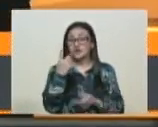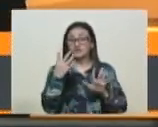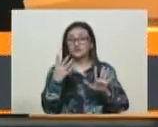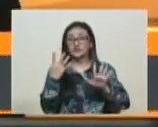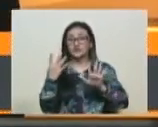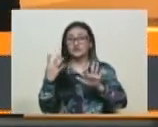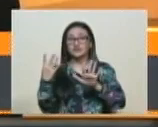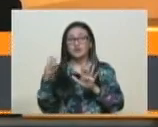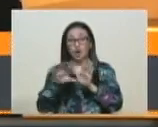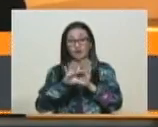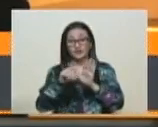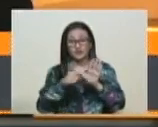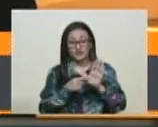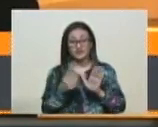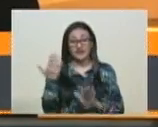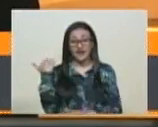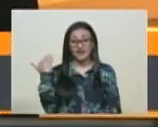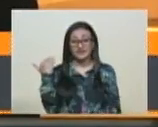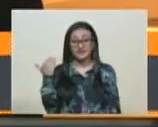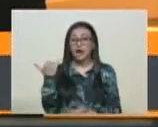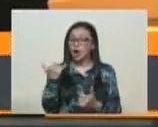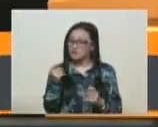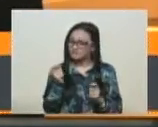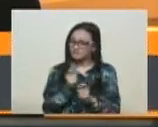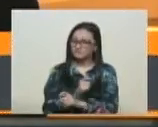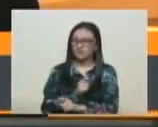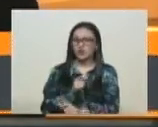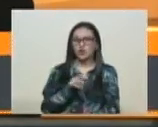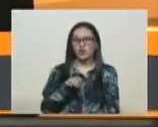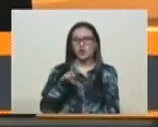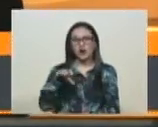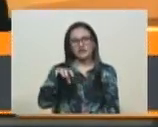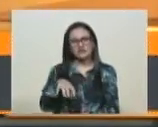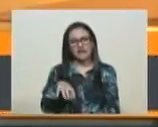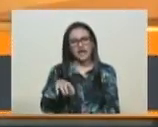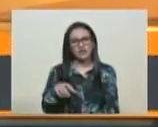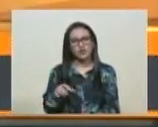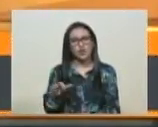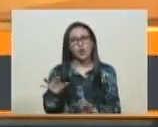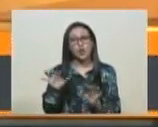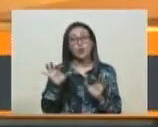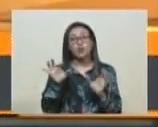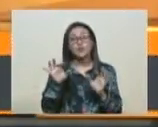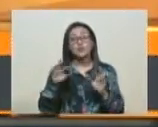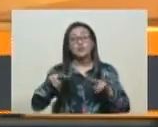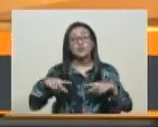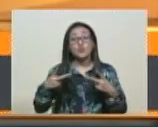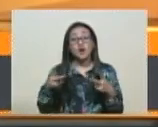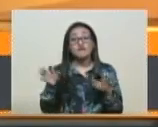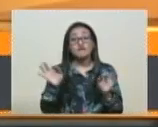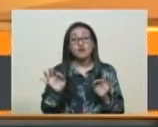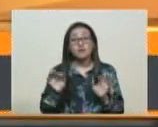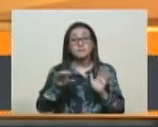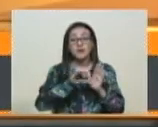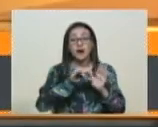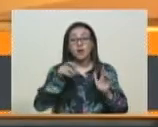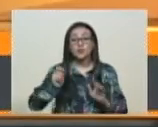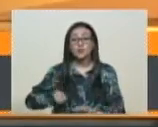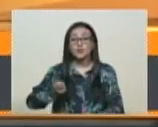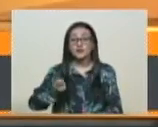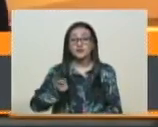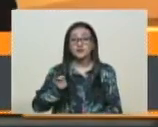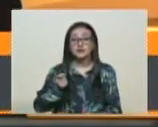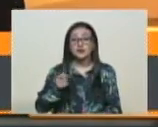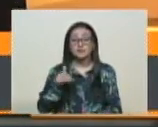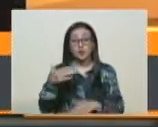Fuimos convocados también para transformar el Estado, para crear un nuevo ordenamiento jurídico y en ese proceso popular que está